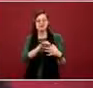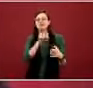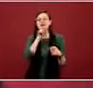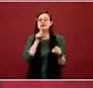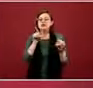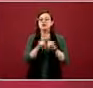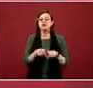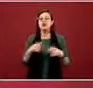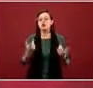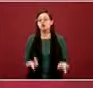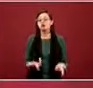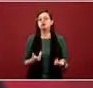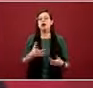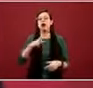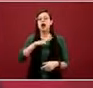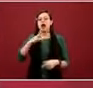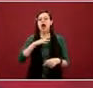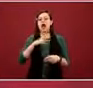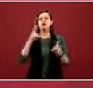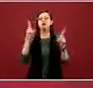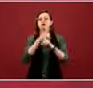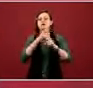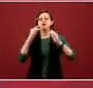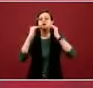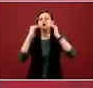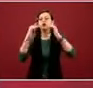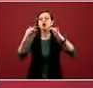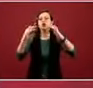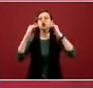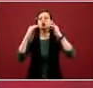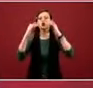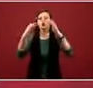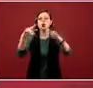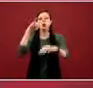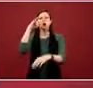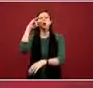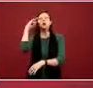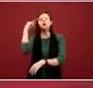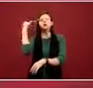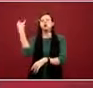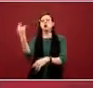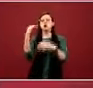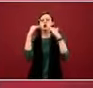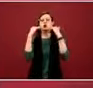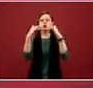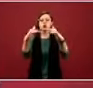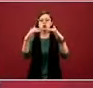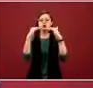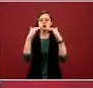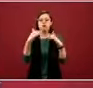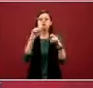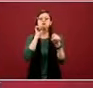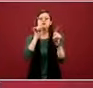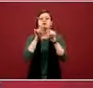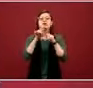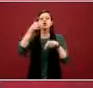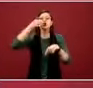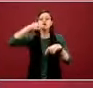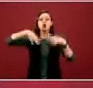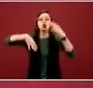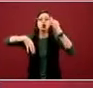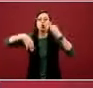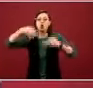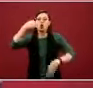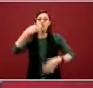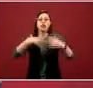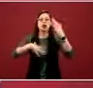despedimos vapores o aerosoles de secreciones respiratorias y también gotas, pequeñas gotas